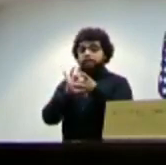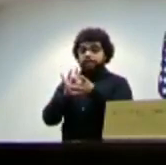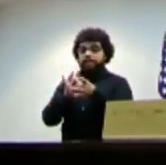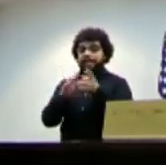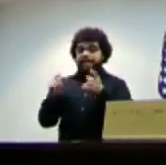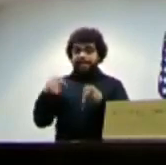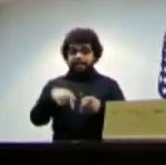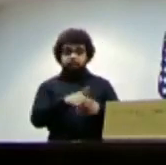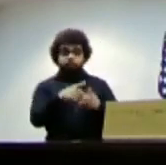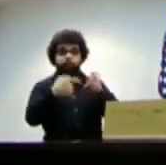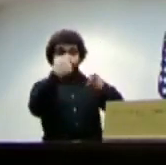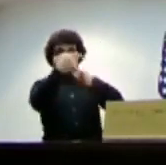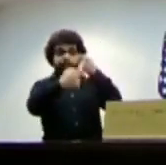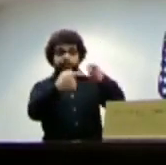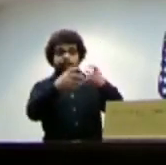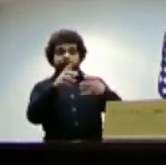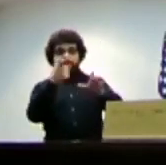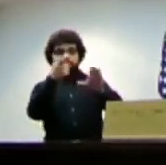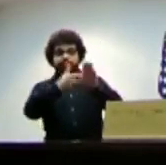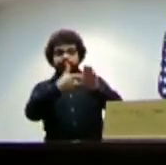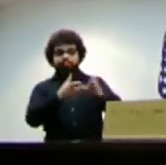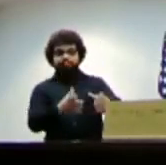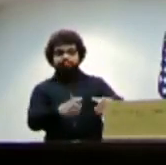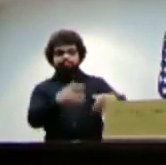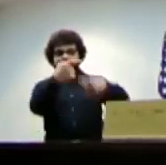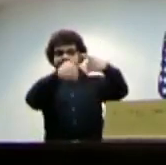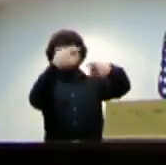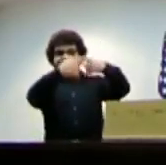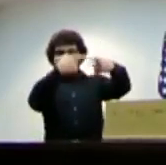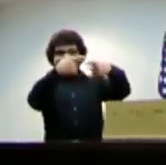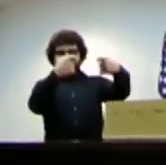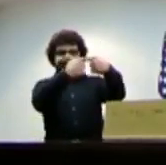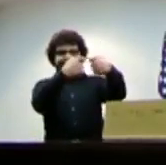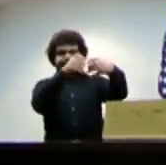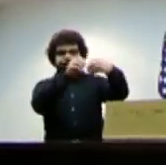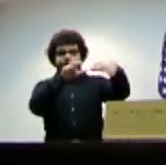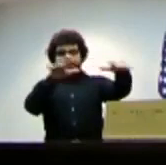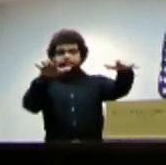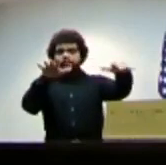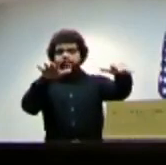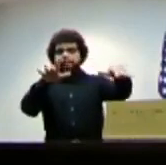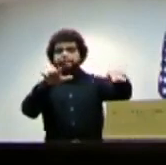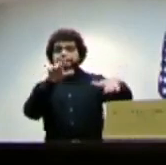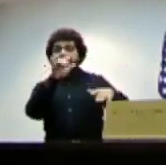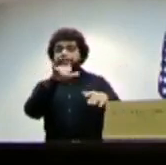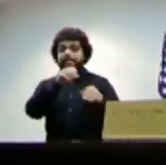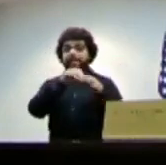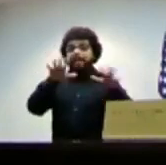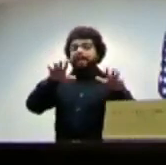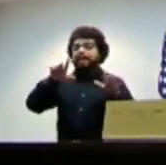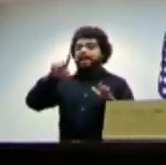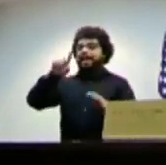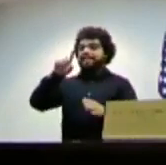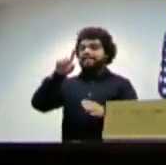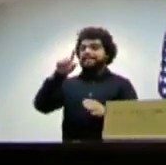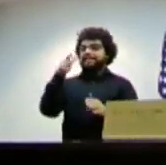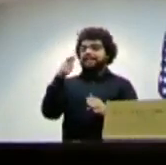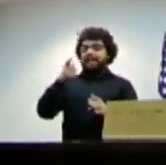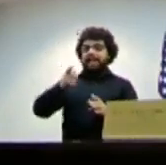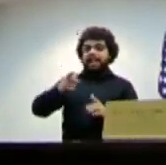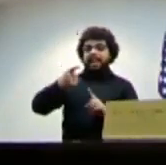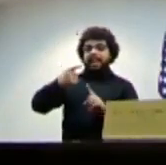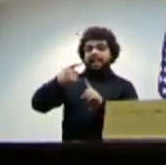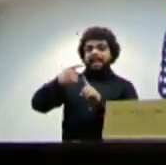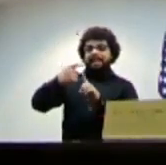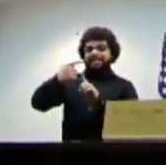combustión, que en el caso del ciclo combinado de Aguirre salen a 1905 grados Fahrenheit, un